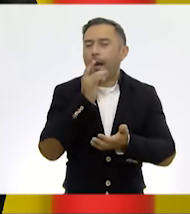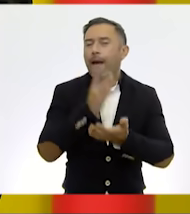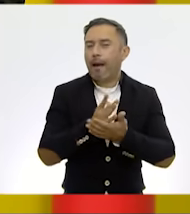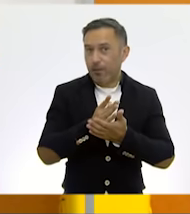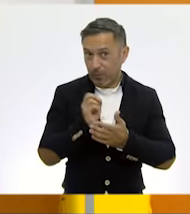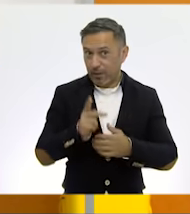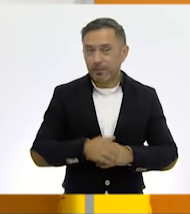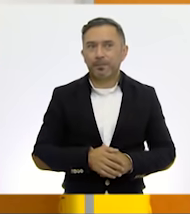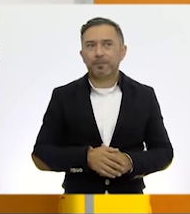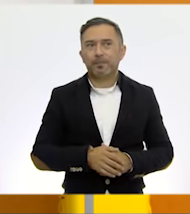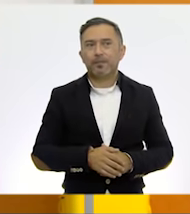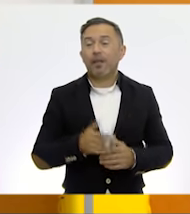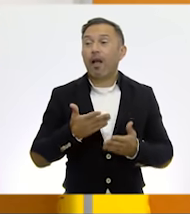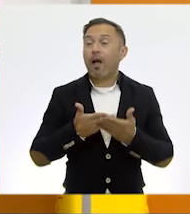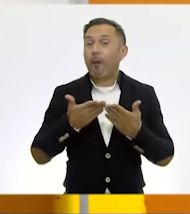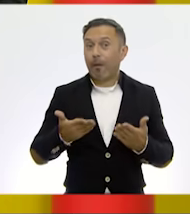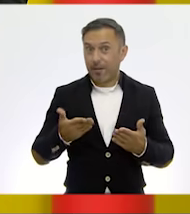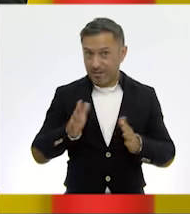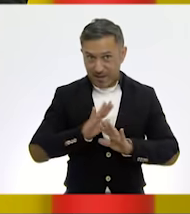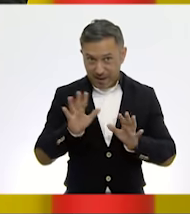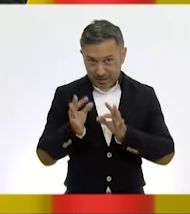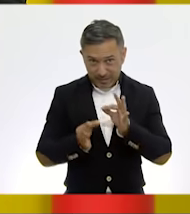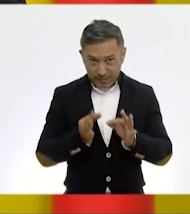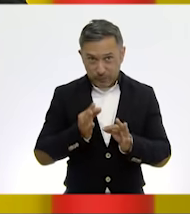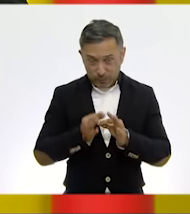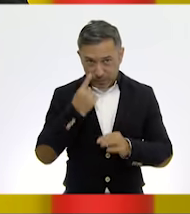¿Ok? Estamos listos y...